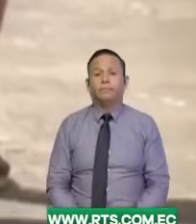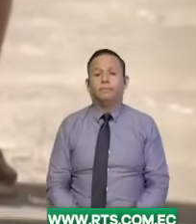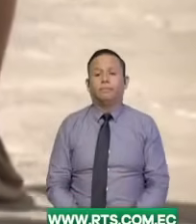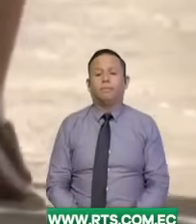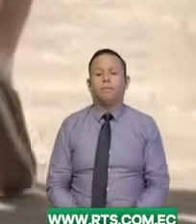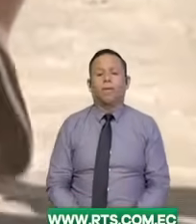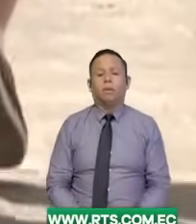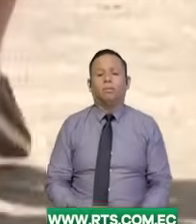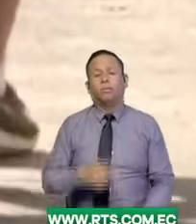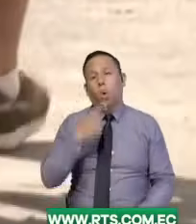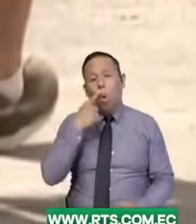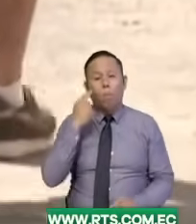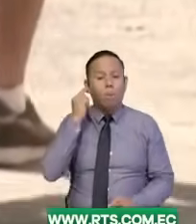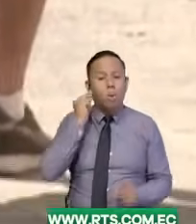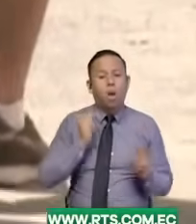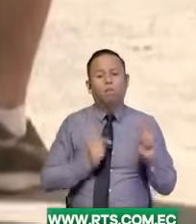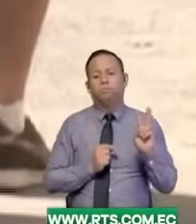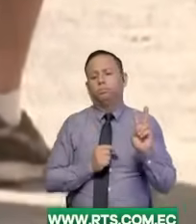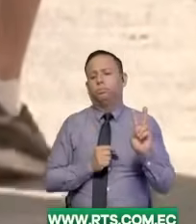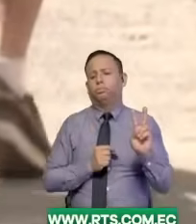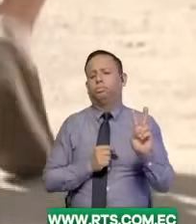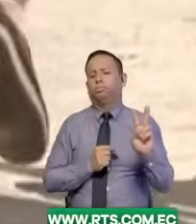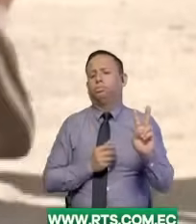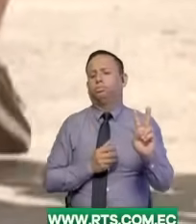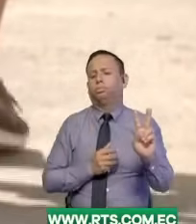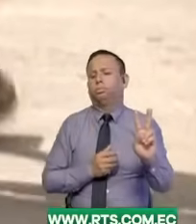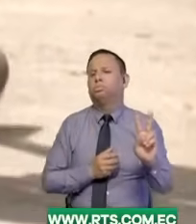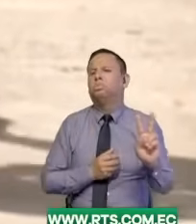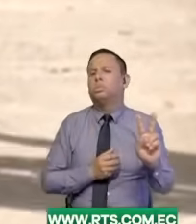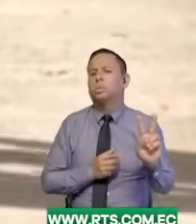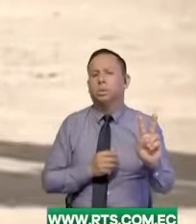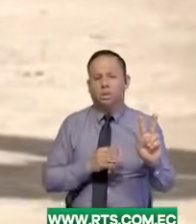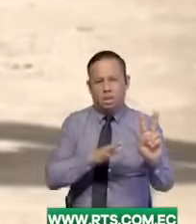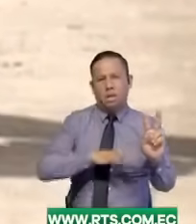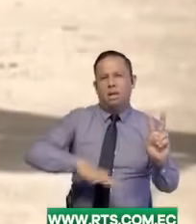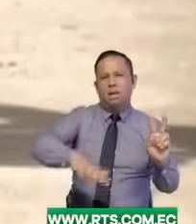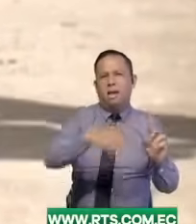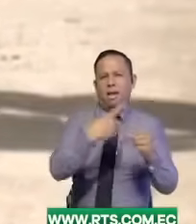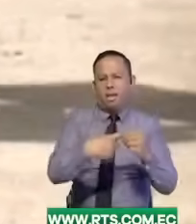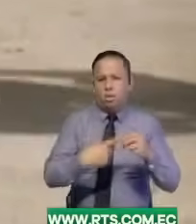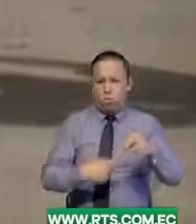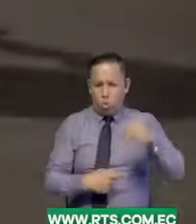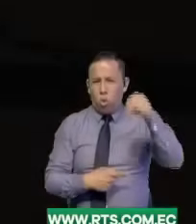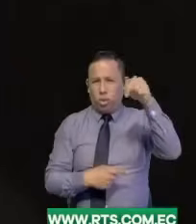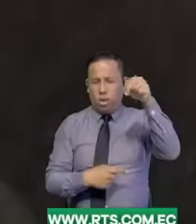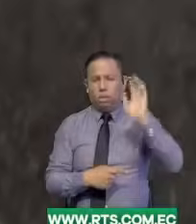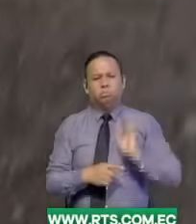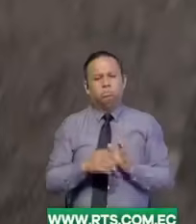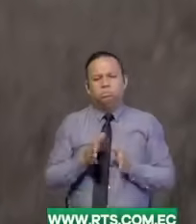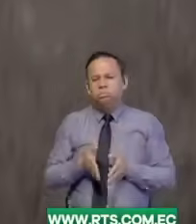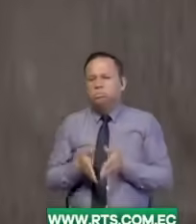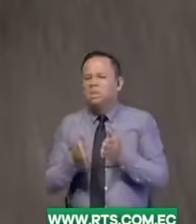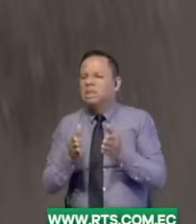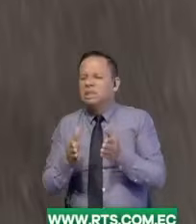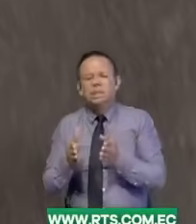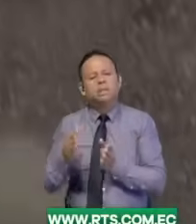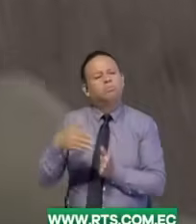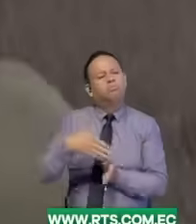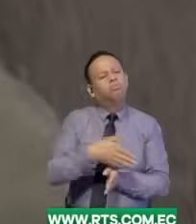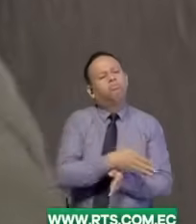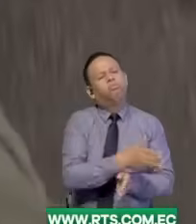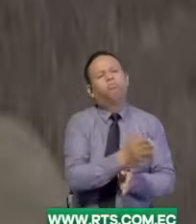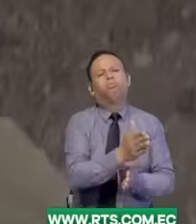La pareja caminaba por el sector de La Pulida en dirección a San Carlos, norte de Quito. Habrían tomado un camino secundario para acceder al lugar cuando